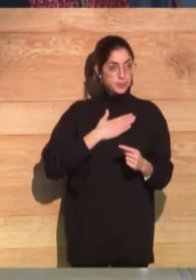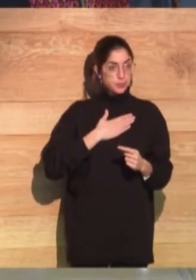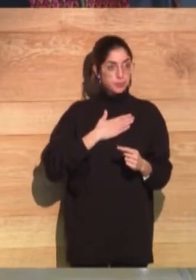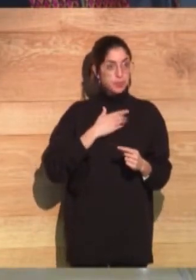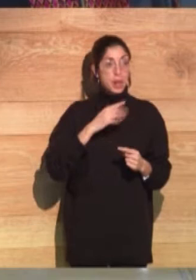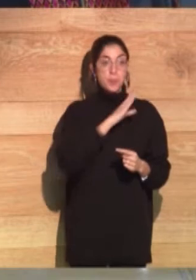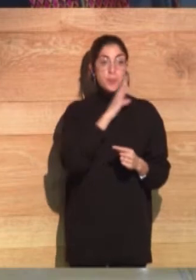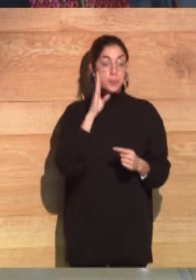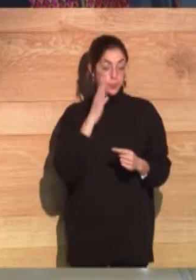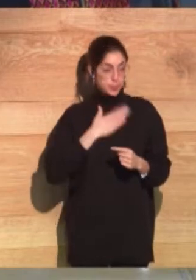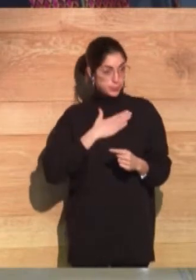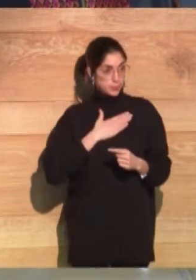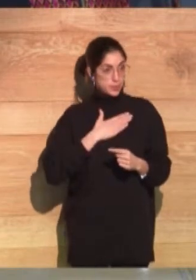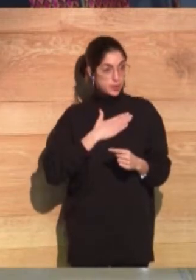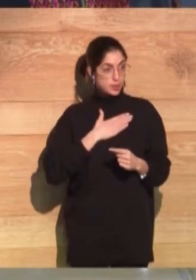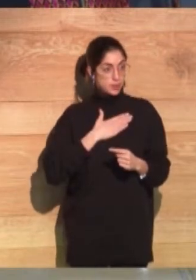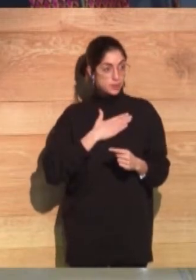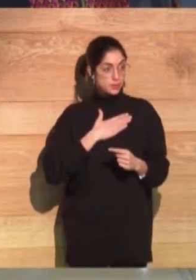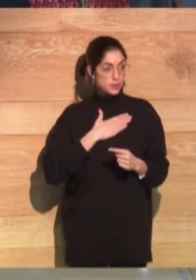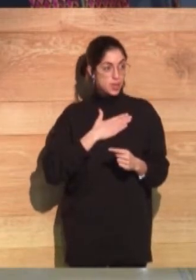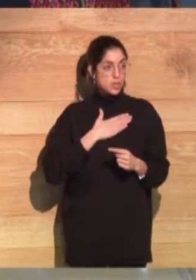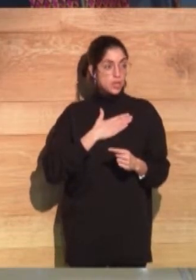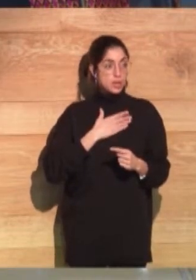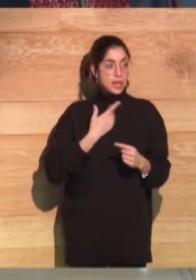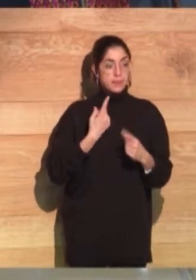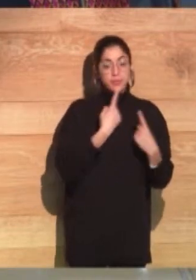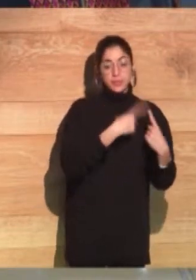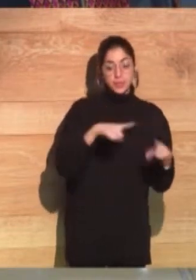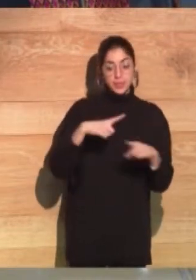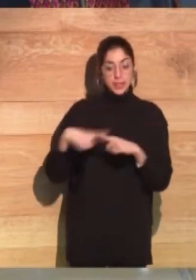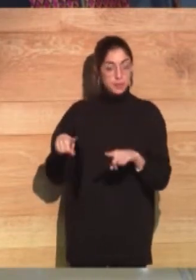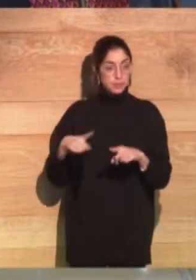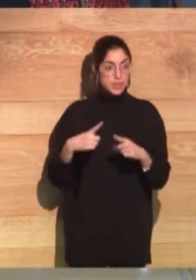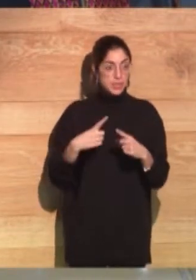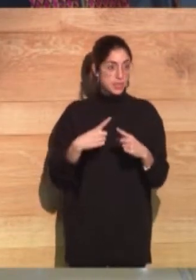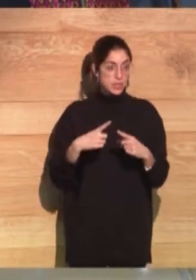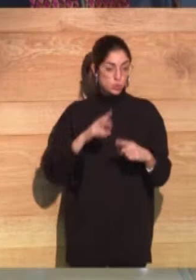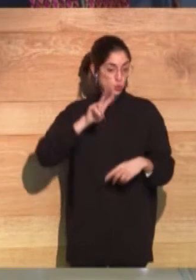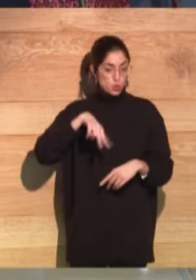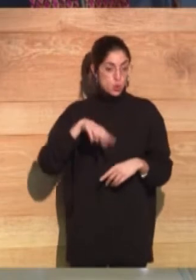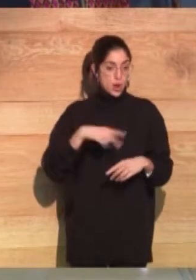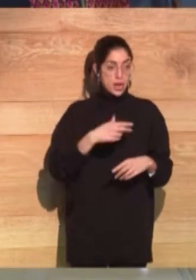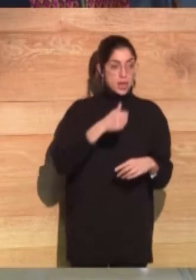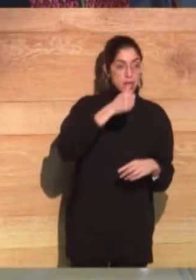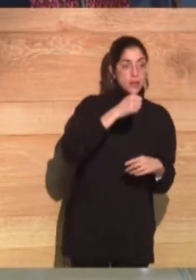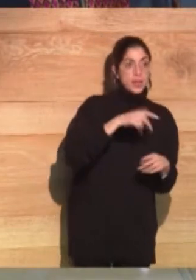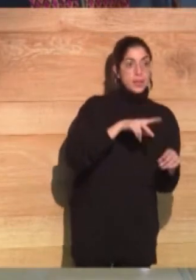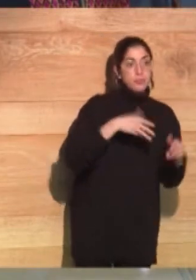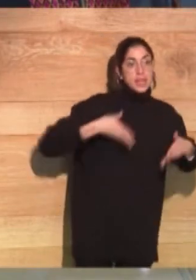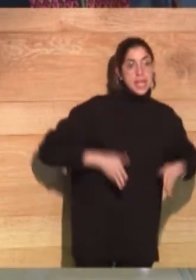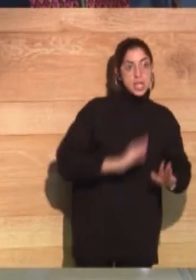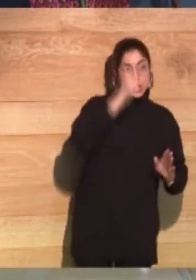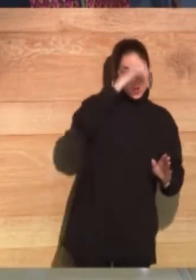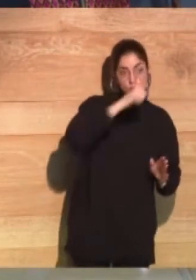Mi madre nunca estableció diferencias entre sus dos hijas y sus dos hijos.